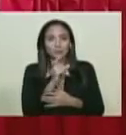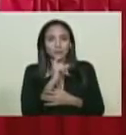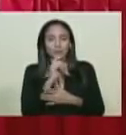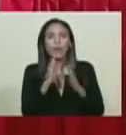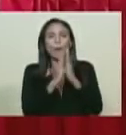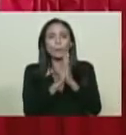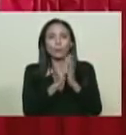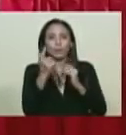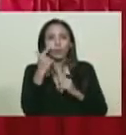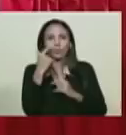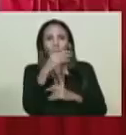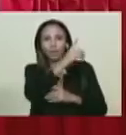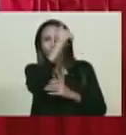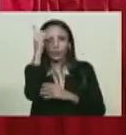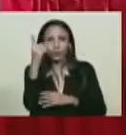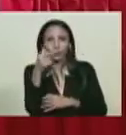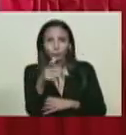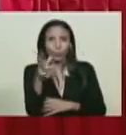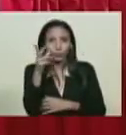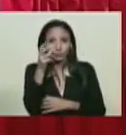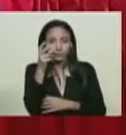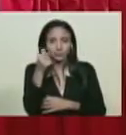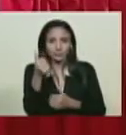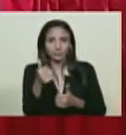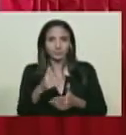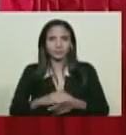Diosdado Cabello. Diosdado, ¿me escucha?